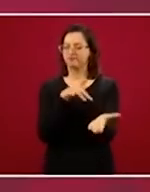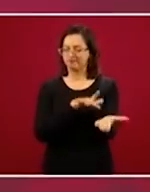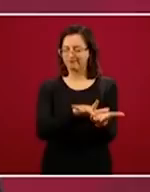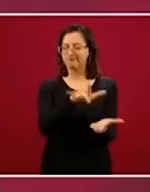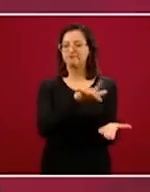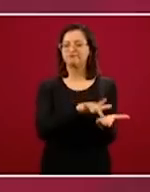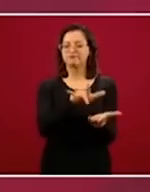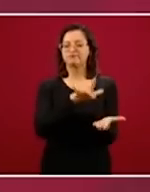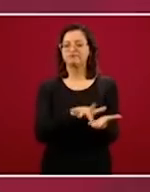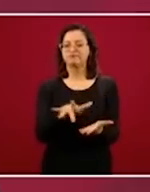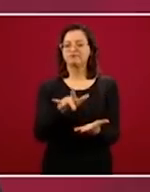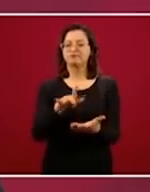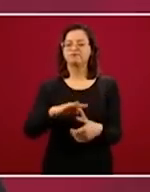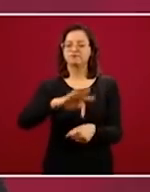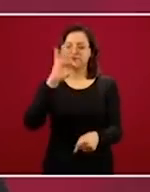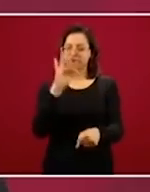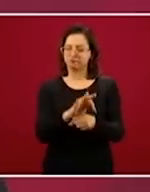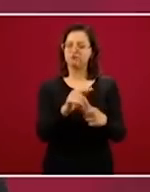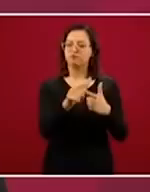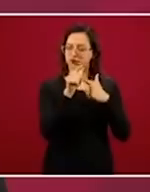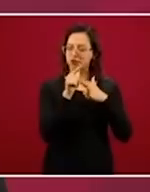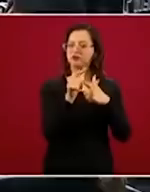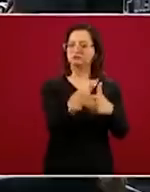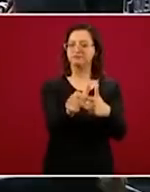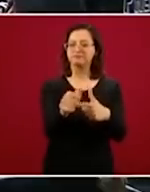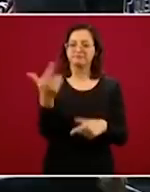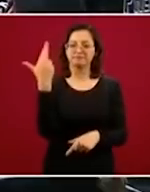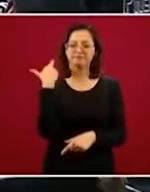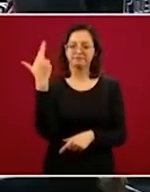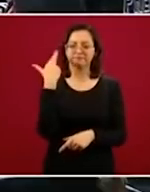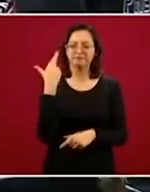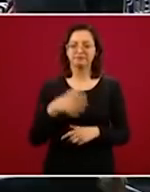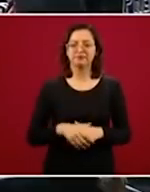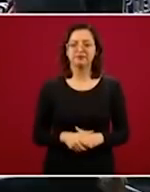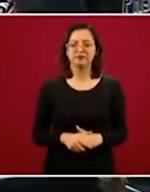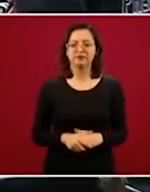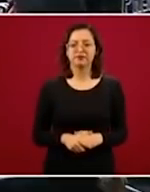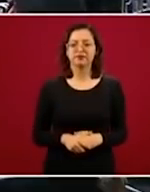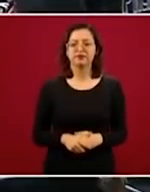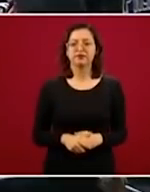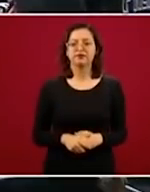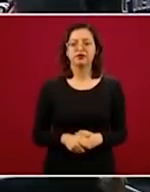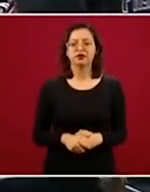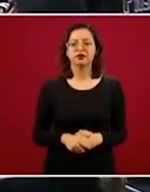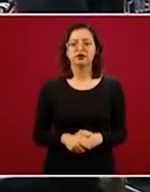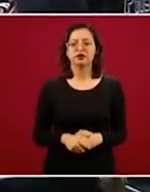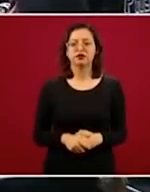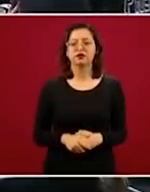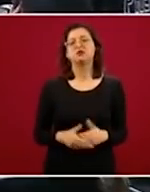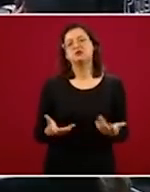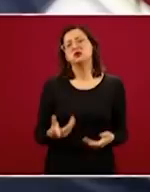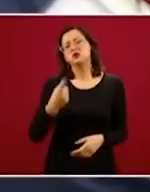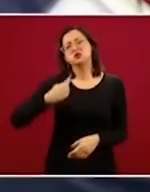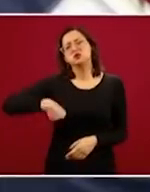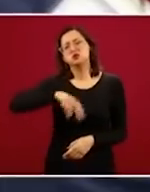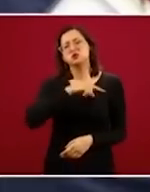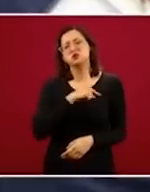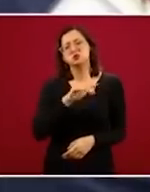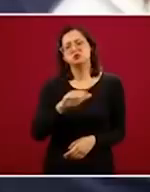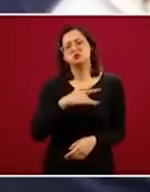que continúe su programa si nuestra intención no es que se vuelva